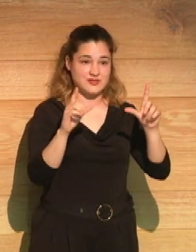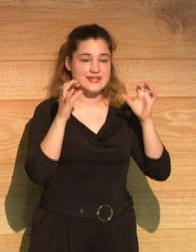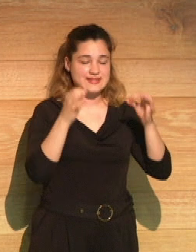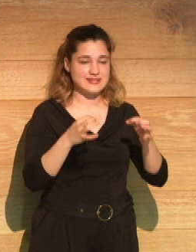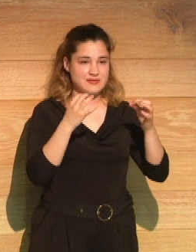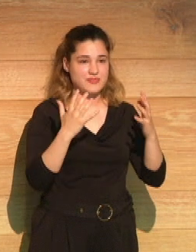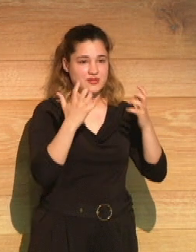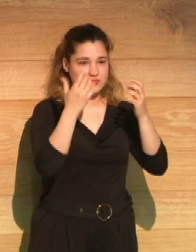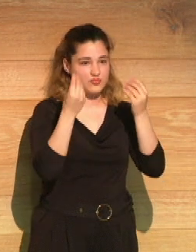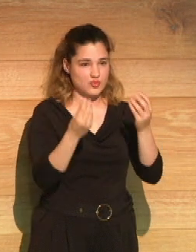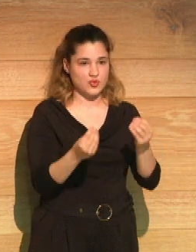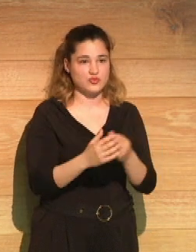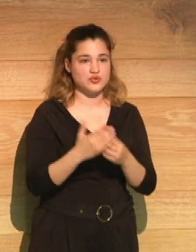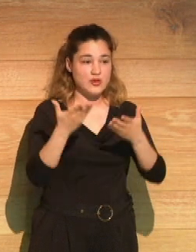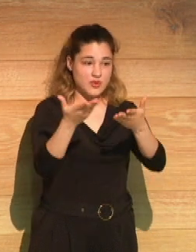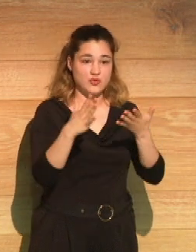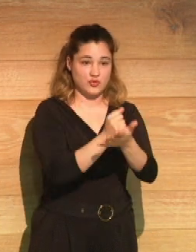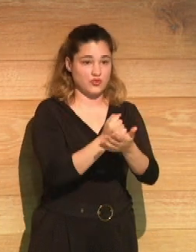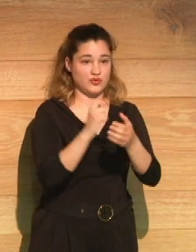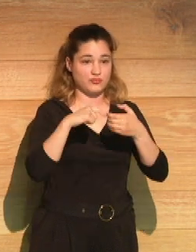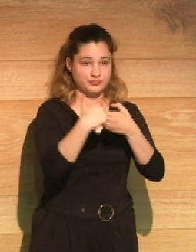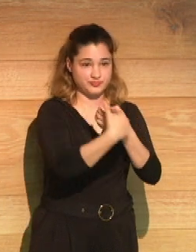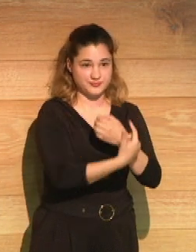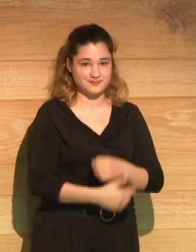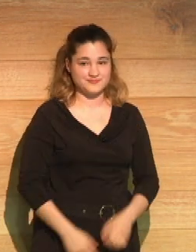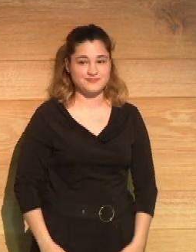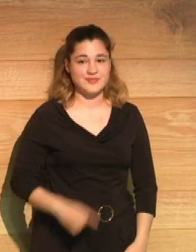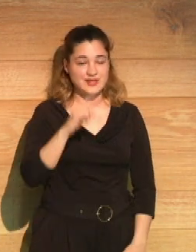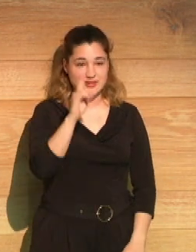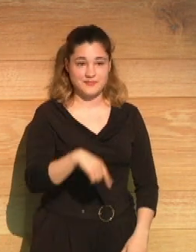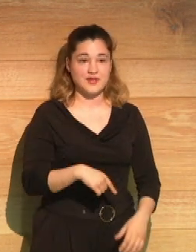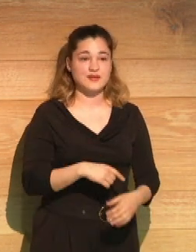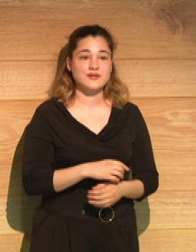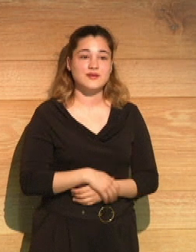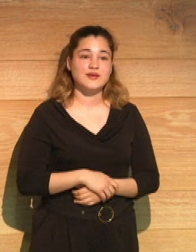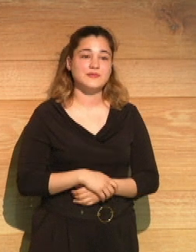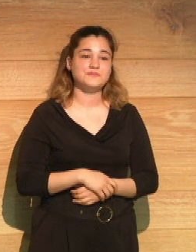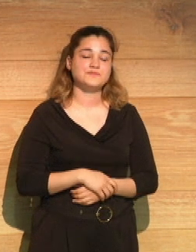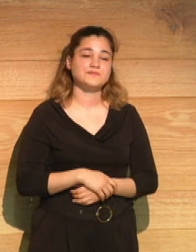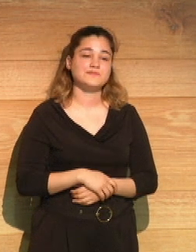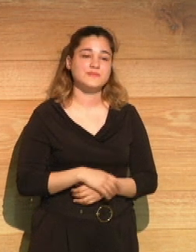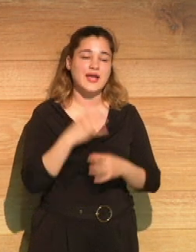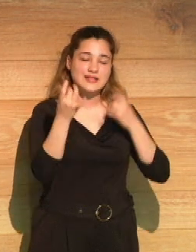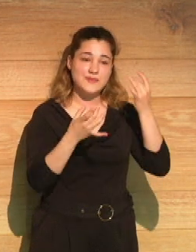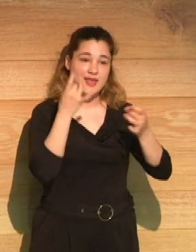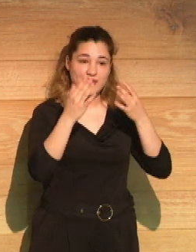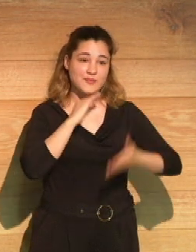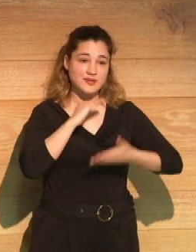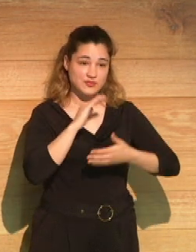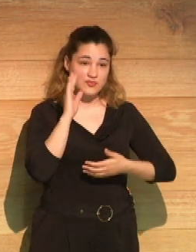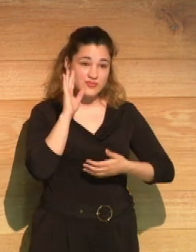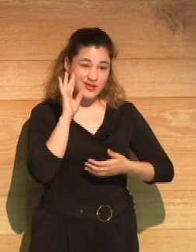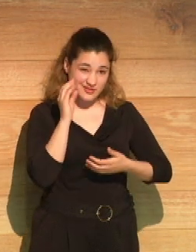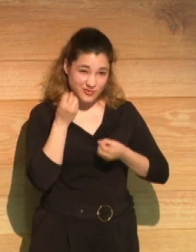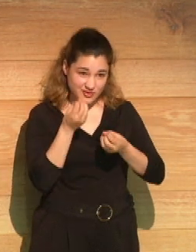exitoso y los invito a todos a unirse. También tenemos webinarios, tenemos actividades de capacitación, como les mencioné antes.